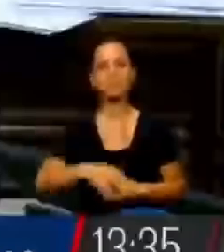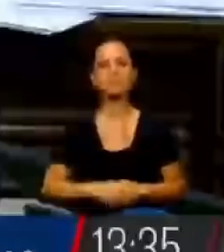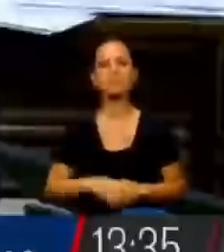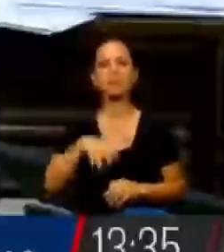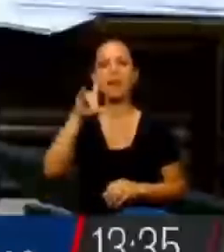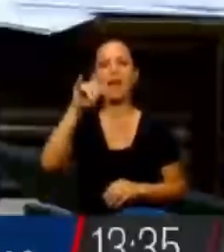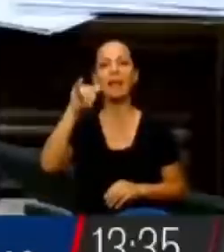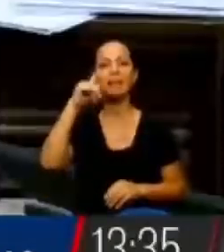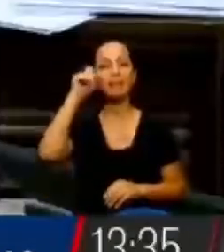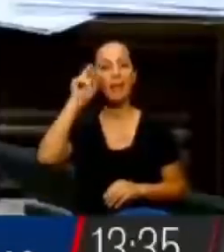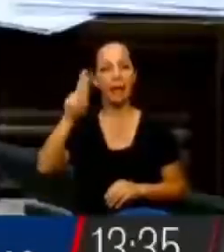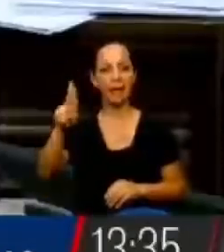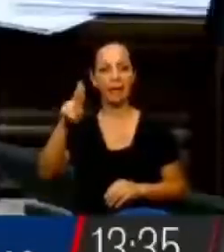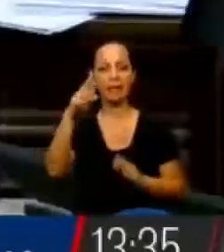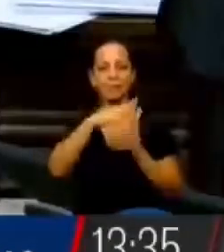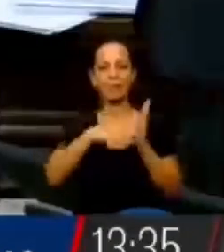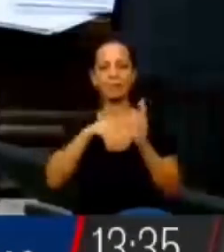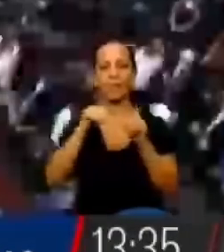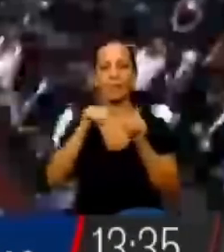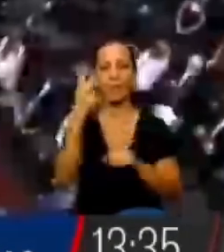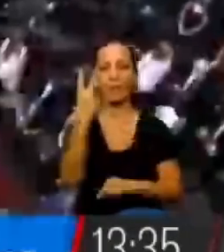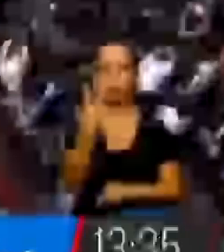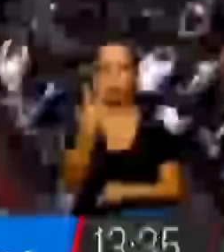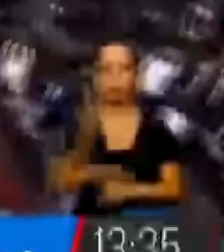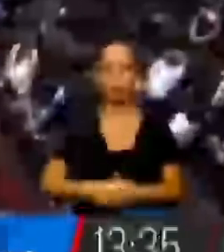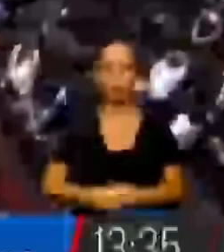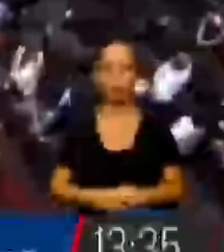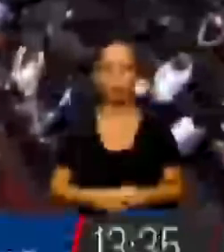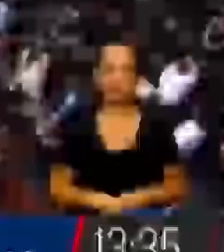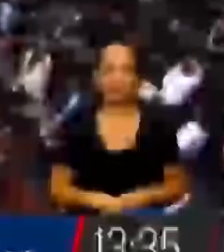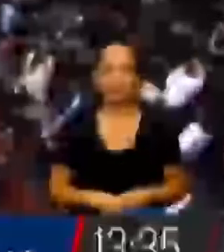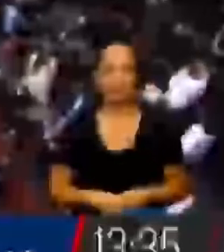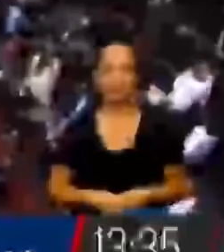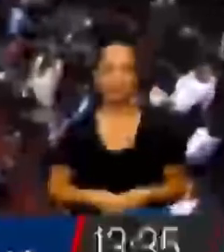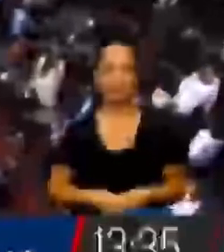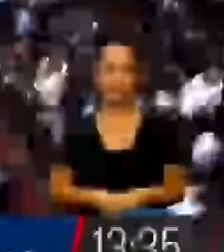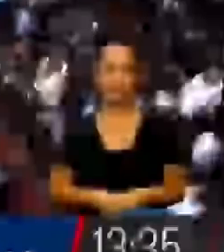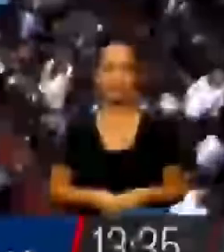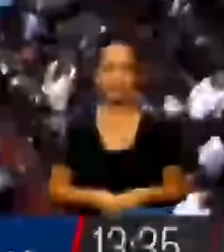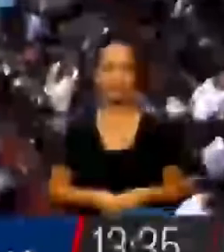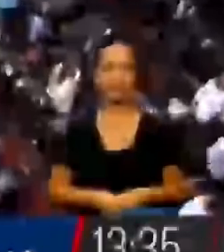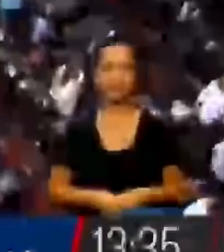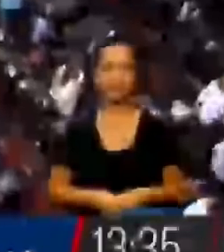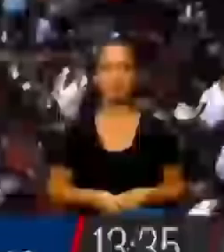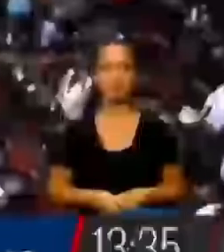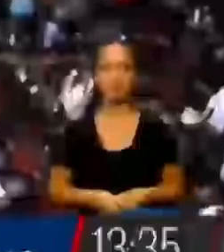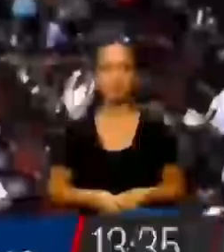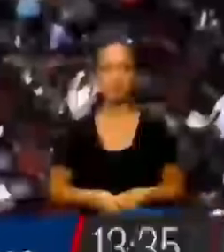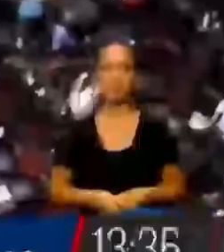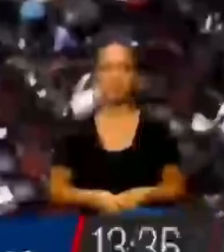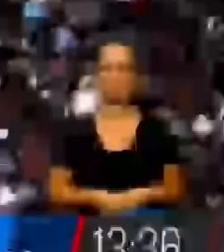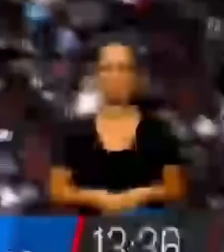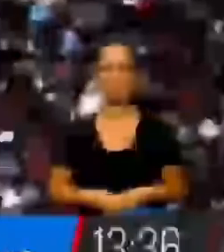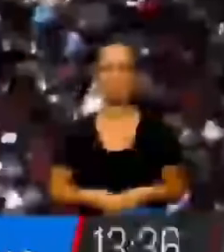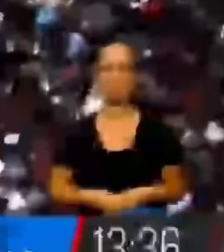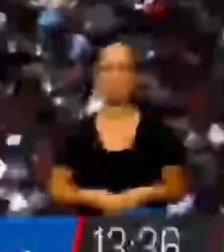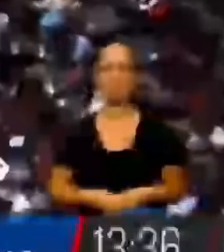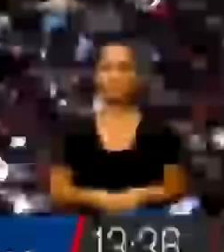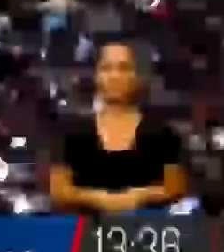equiparar y a igualar el poder del oficialismo en las dos cámaras, muy notorio en